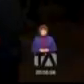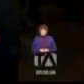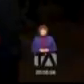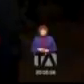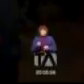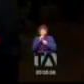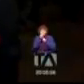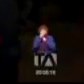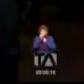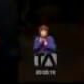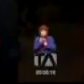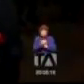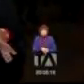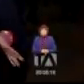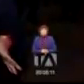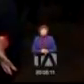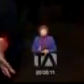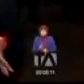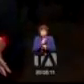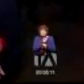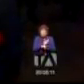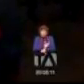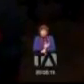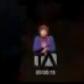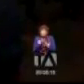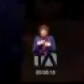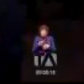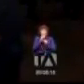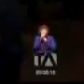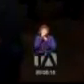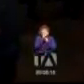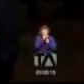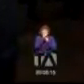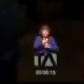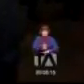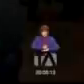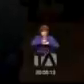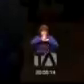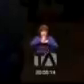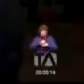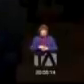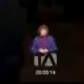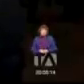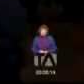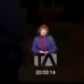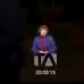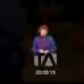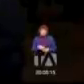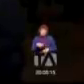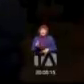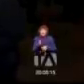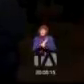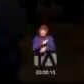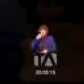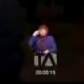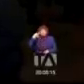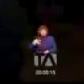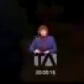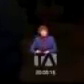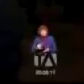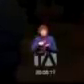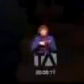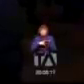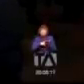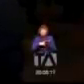Mencionar que al momento que se suscitó este hecho y cuando fue reportado a las autoridades, precisamente se llevaba a cabo el gabinete ministerial por